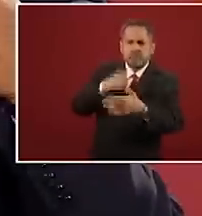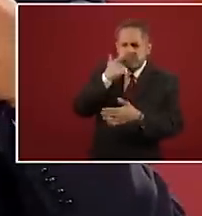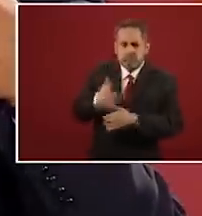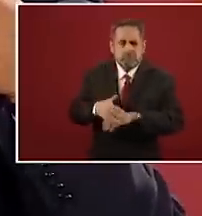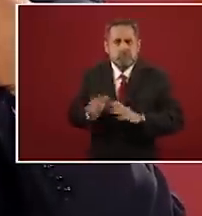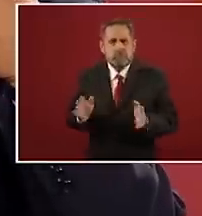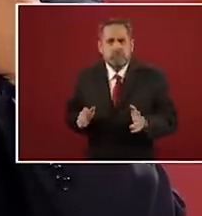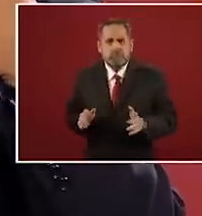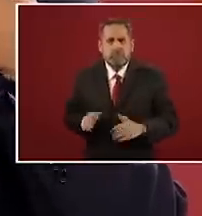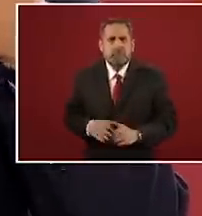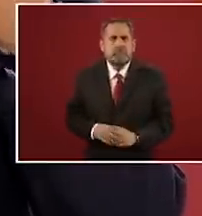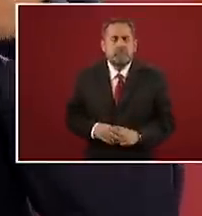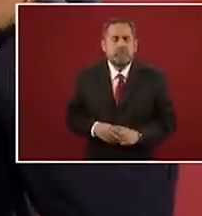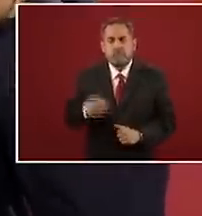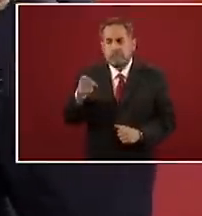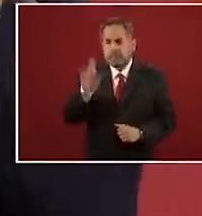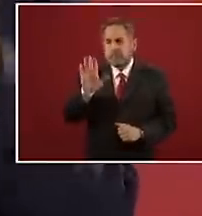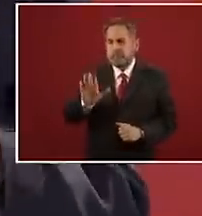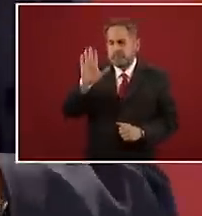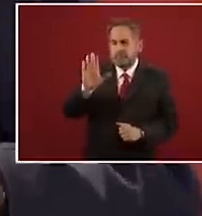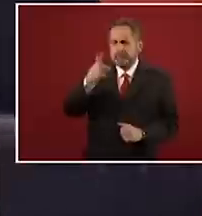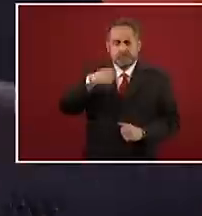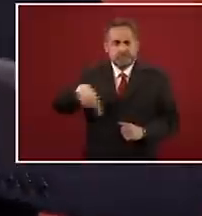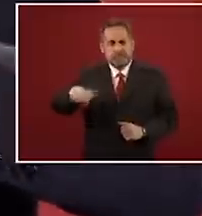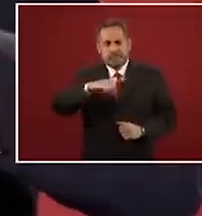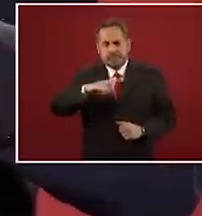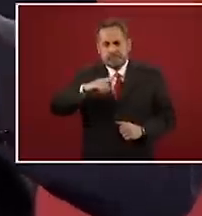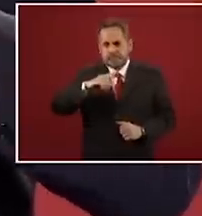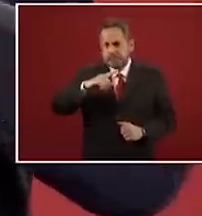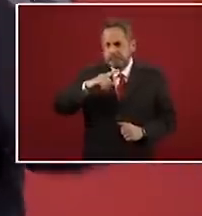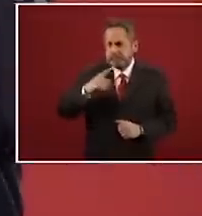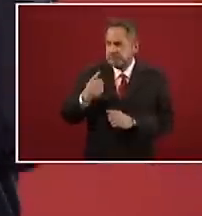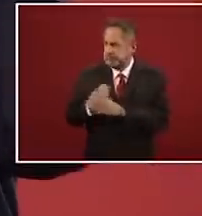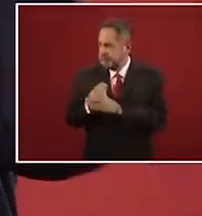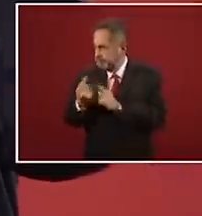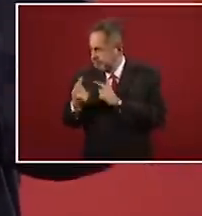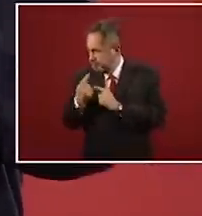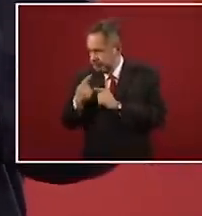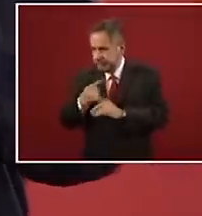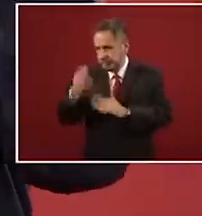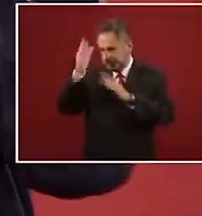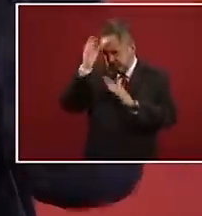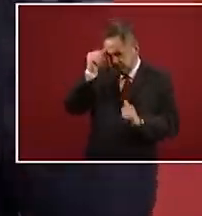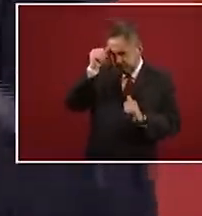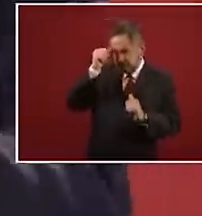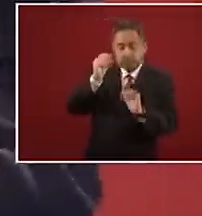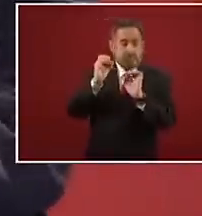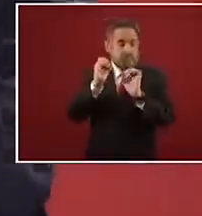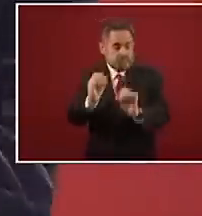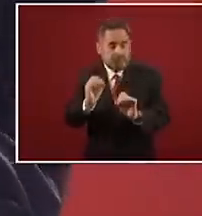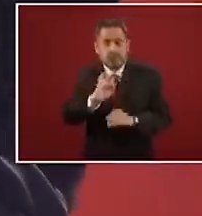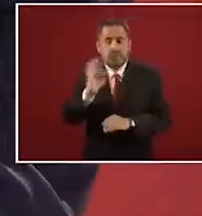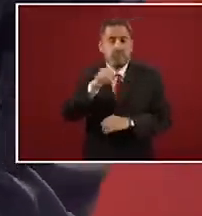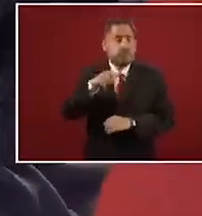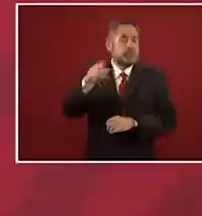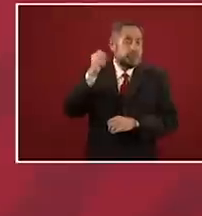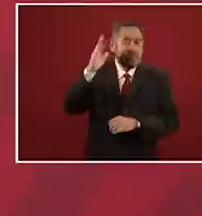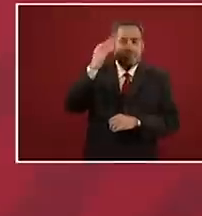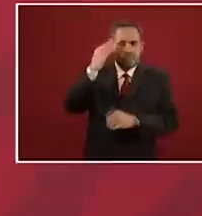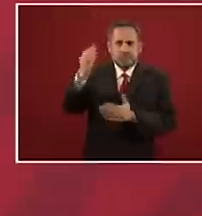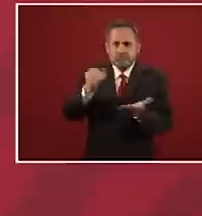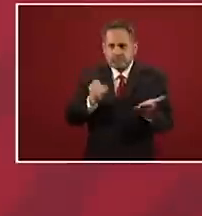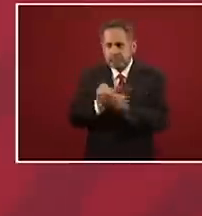Entonces, parece que fue un acuerdo o se decidió en ese entonces,